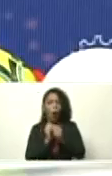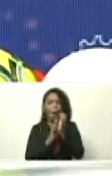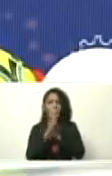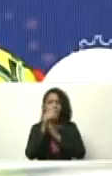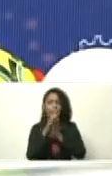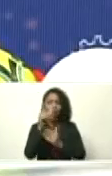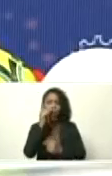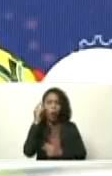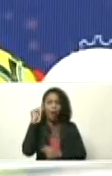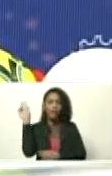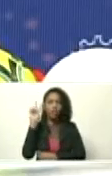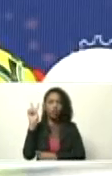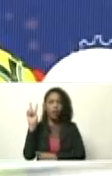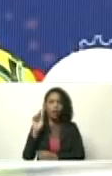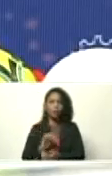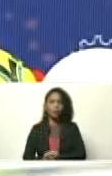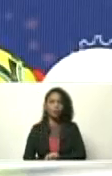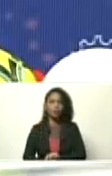Emprendedores de Venezuela,